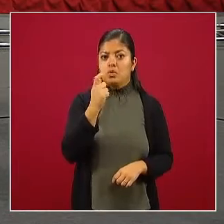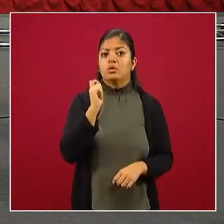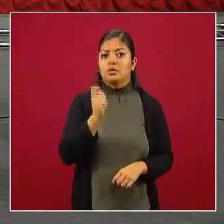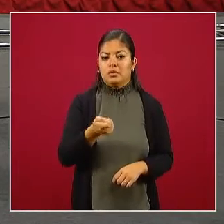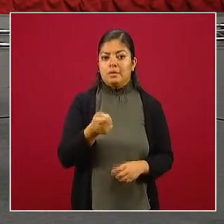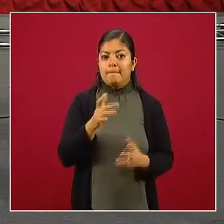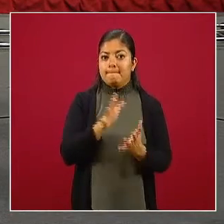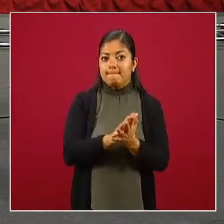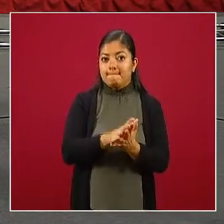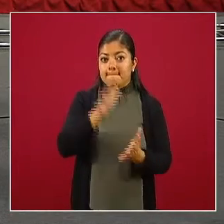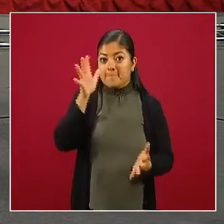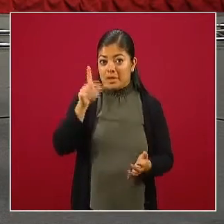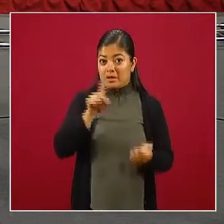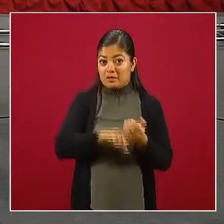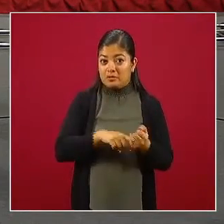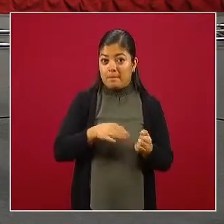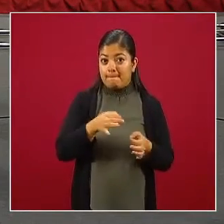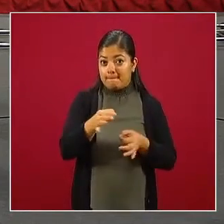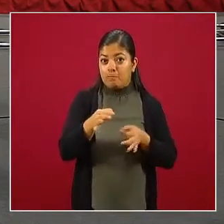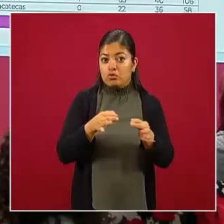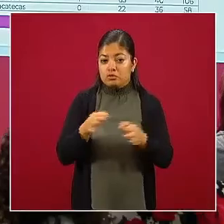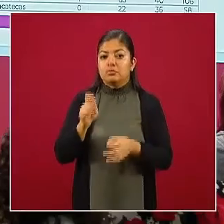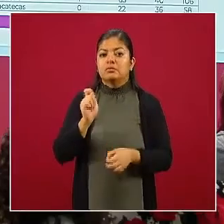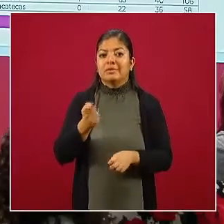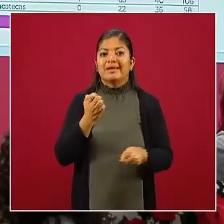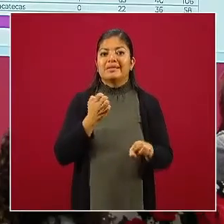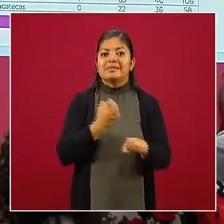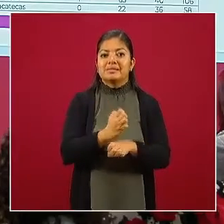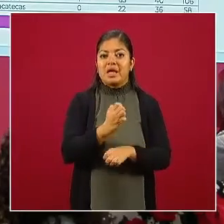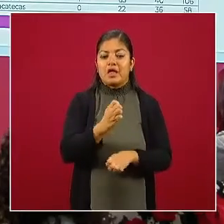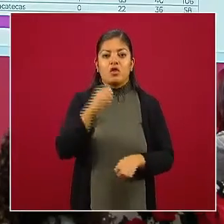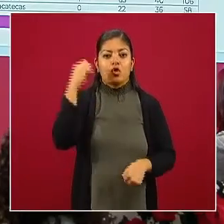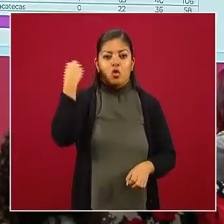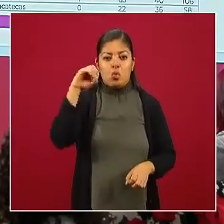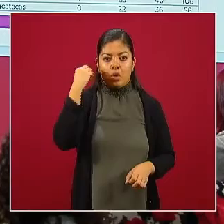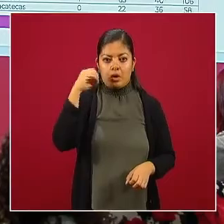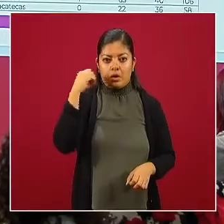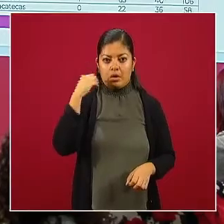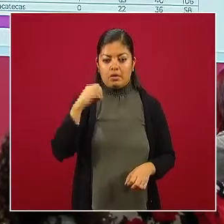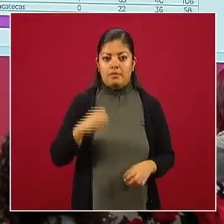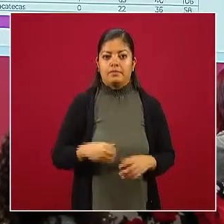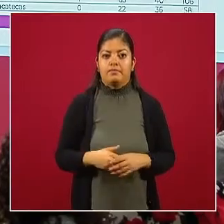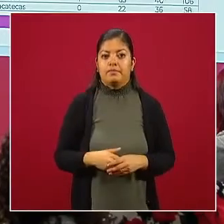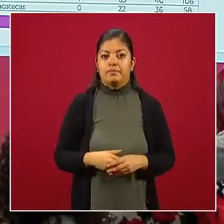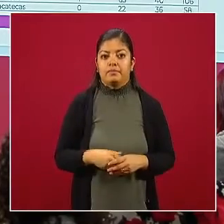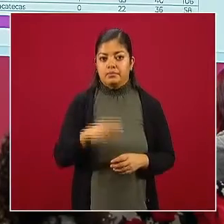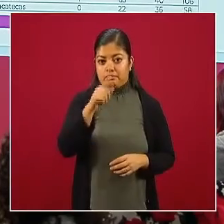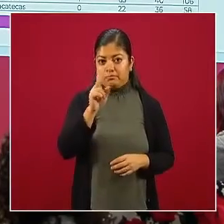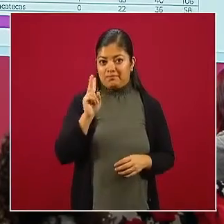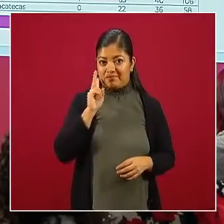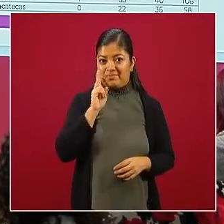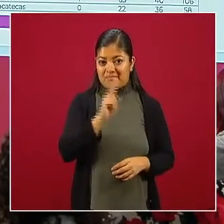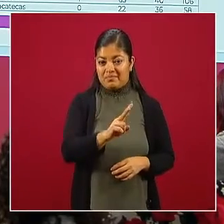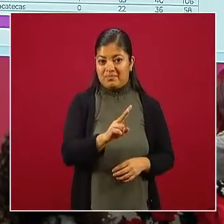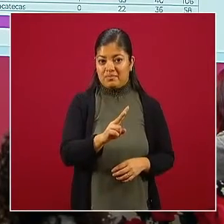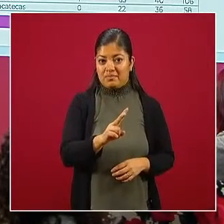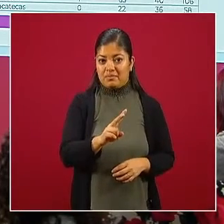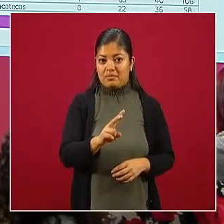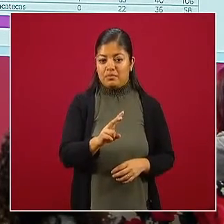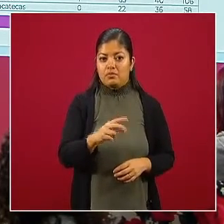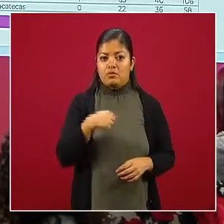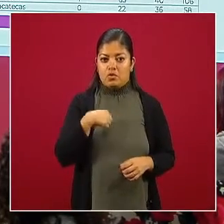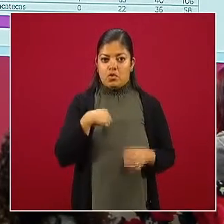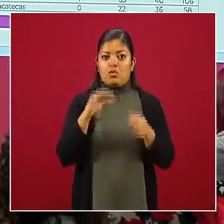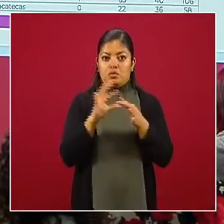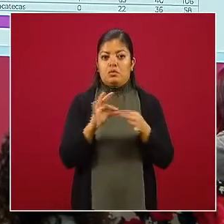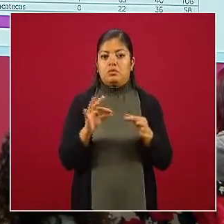la mayor cantidad de estos municipios, que es el estado de Oaxaca. Como pueden ver ustedes, detallo, pero